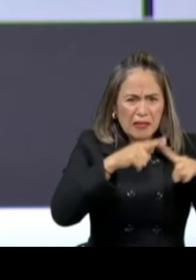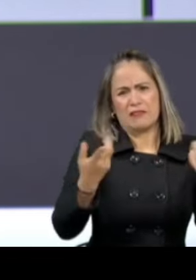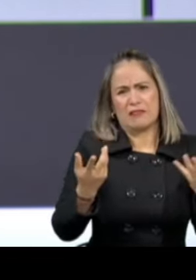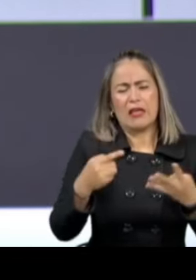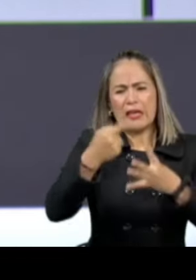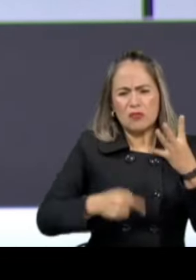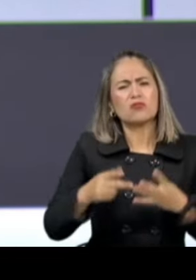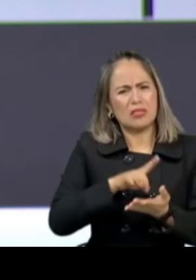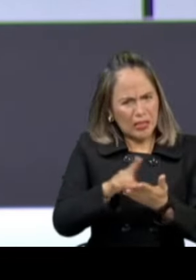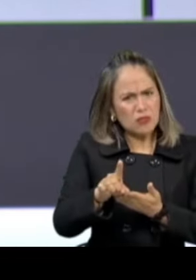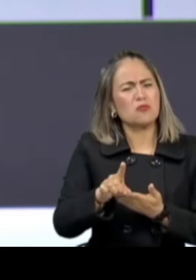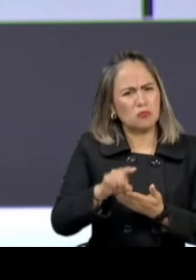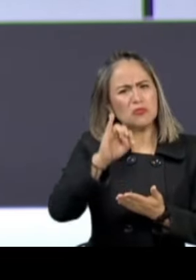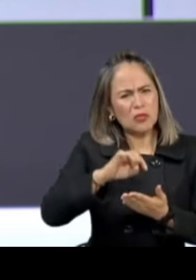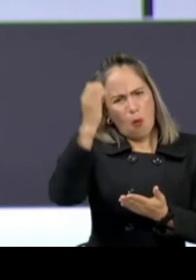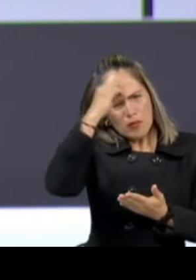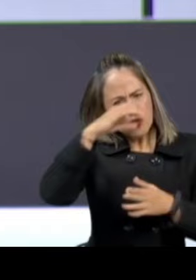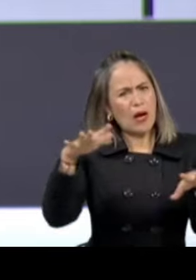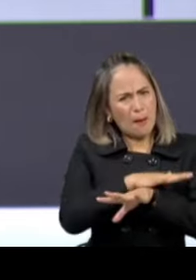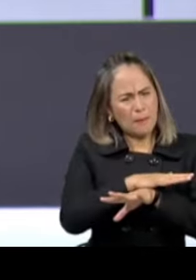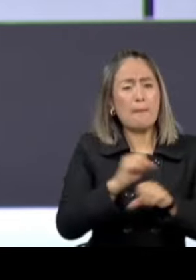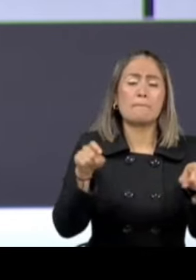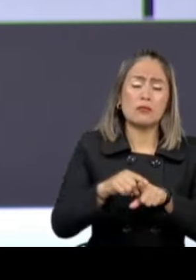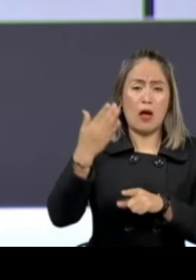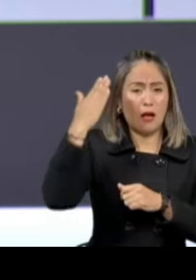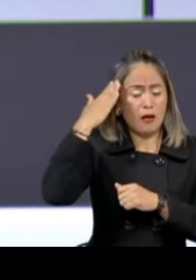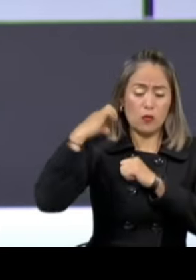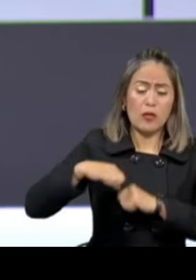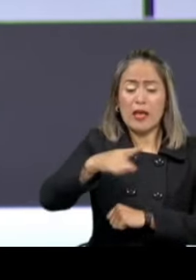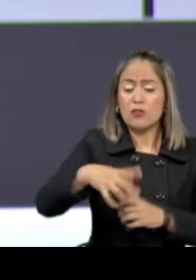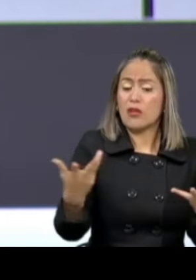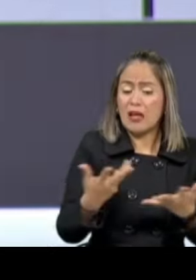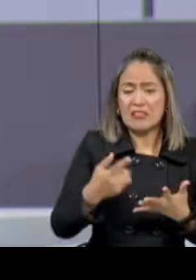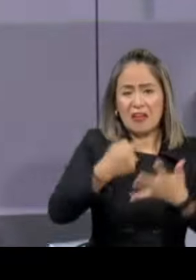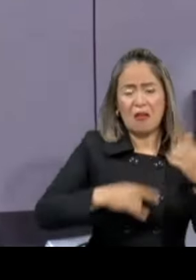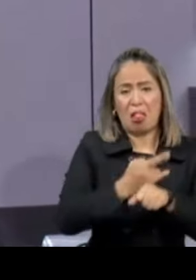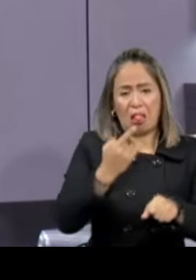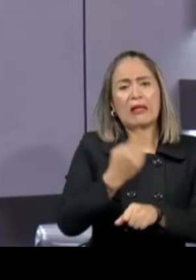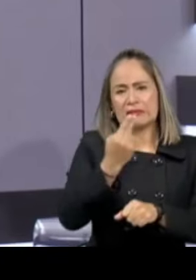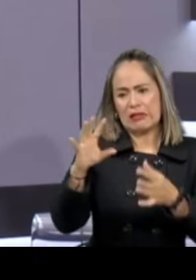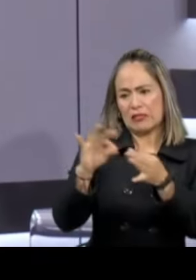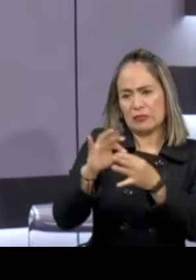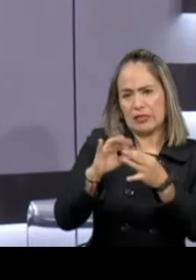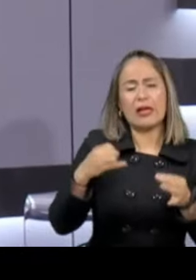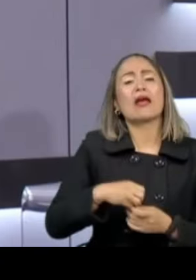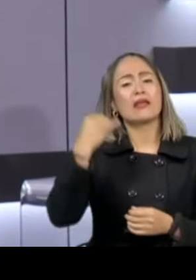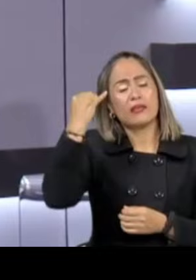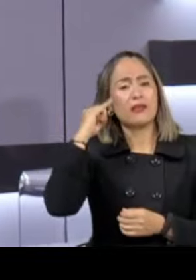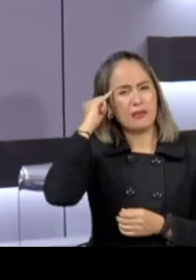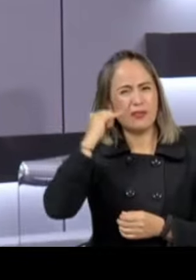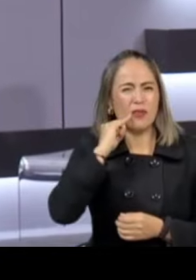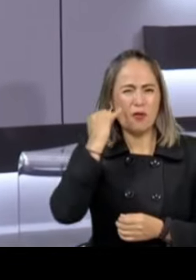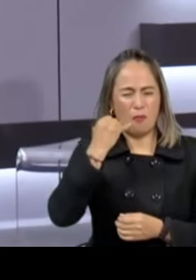tienen derecho a cambiar de opinión y las autoridades a rendir cuentas de sus actos y falta de resultados en idioma nahat tatuani